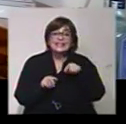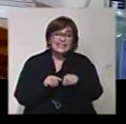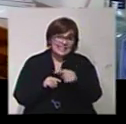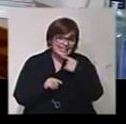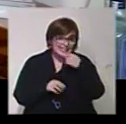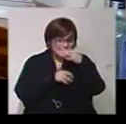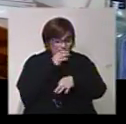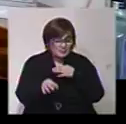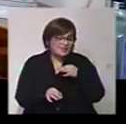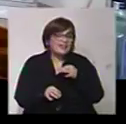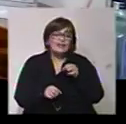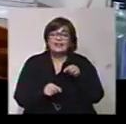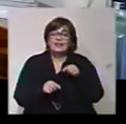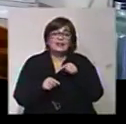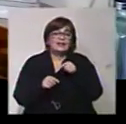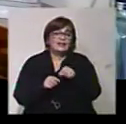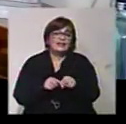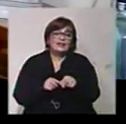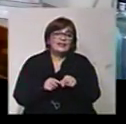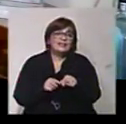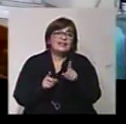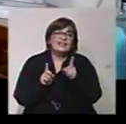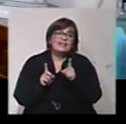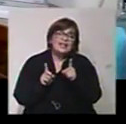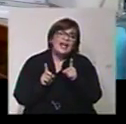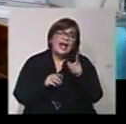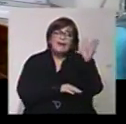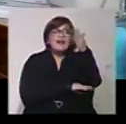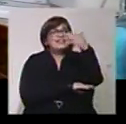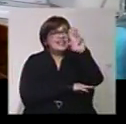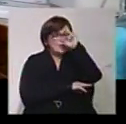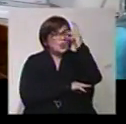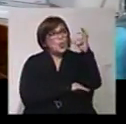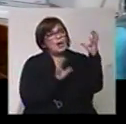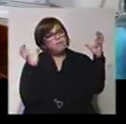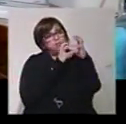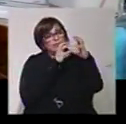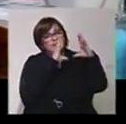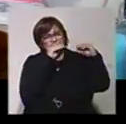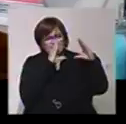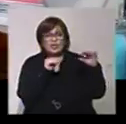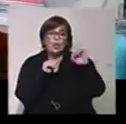que tenía que estar en el escudo o en la bandera patria, porque era